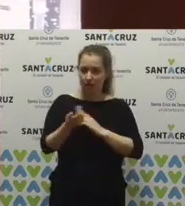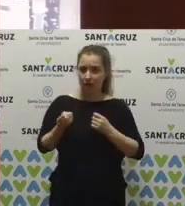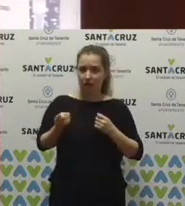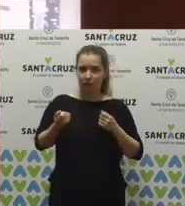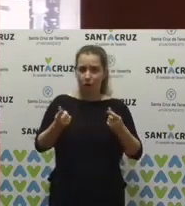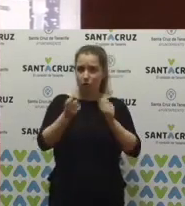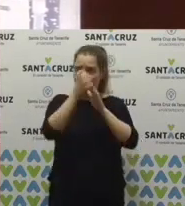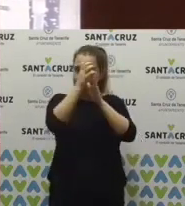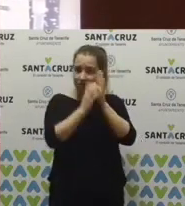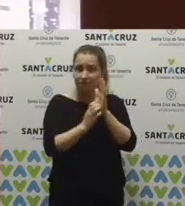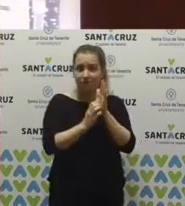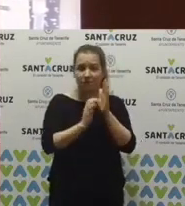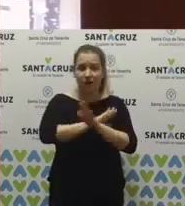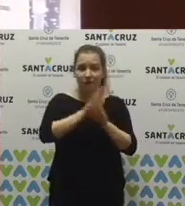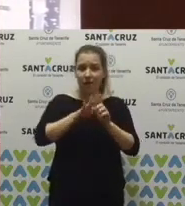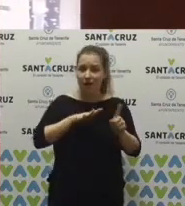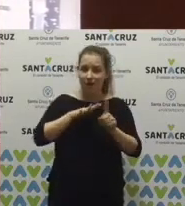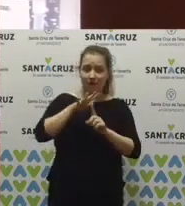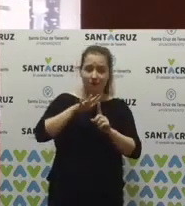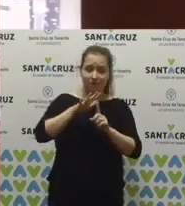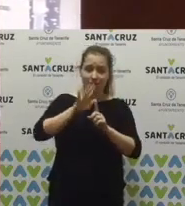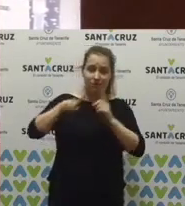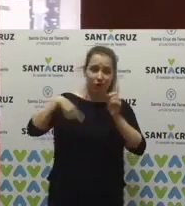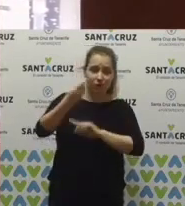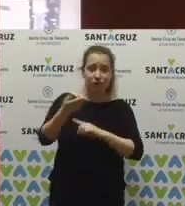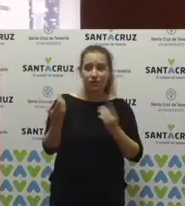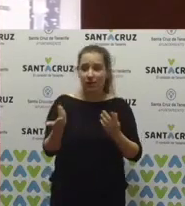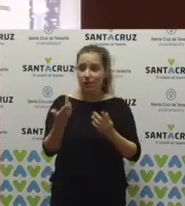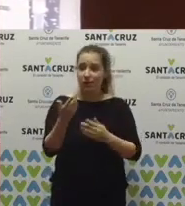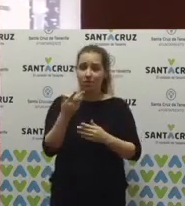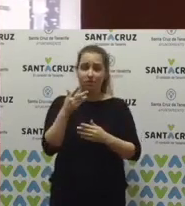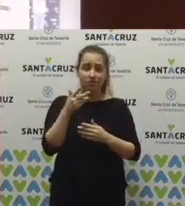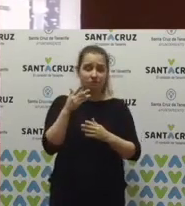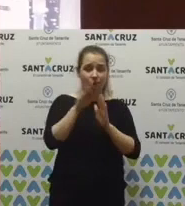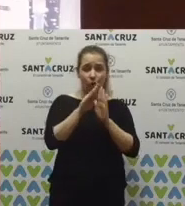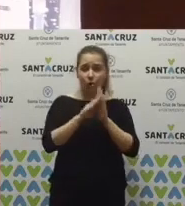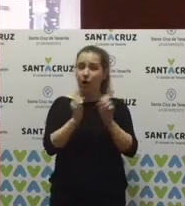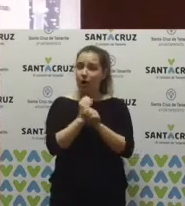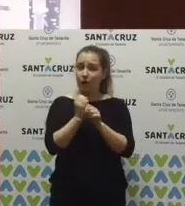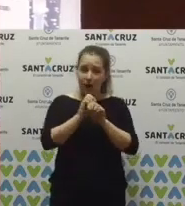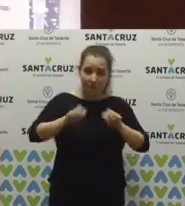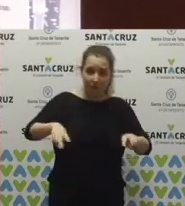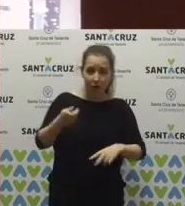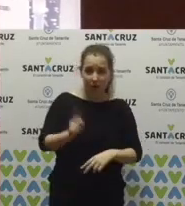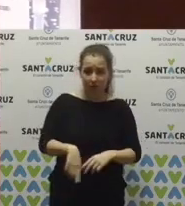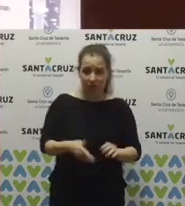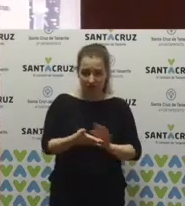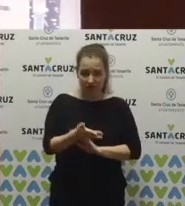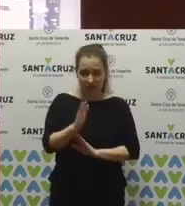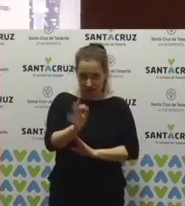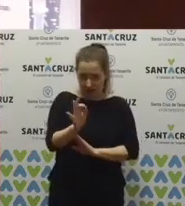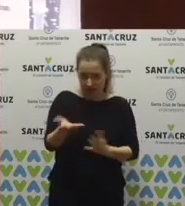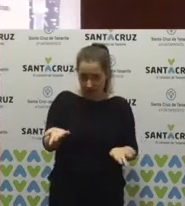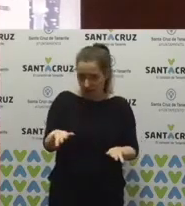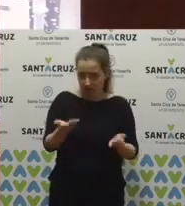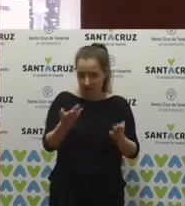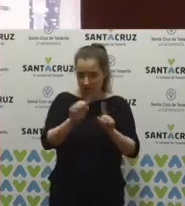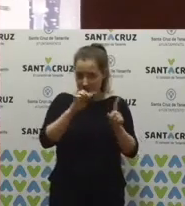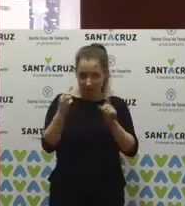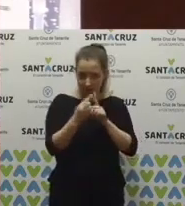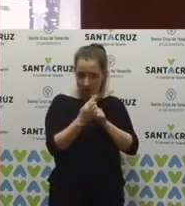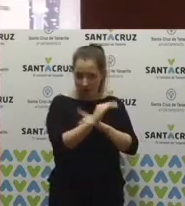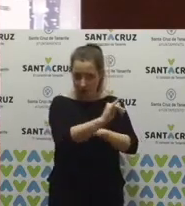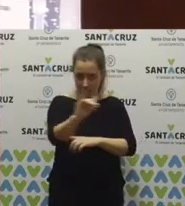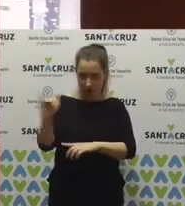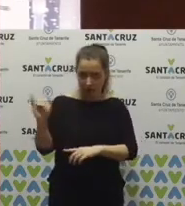deterioro de las condiciones laborales y salariales por lo tanto bueno todos esos factores están están ahí pero decía el portavoz